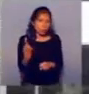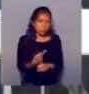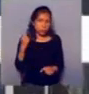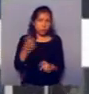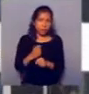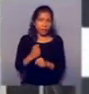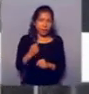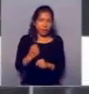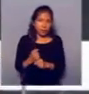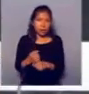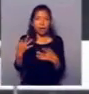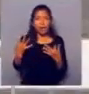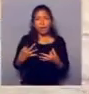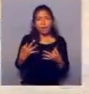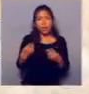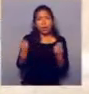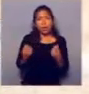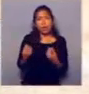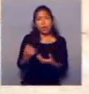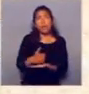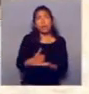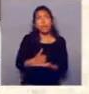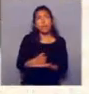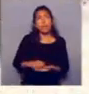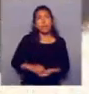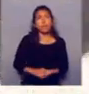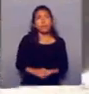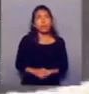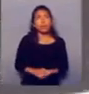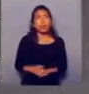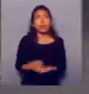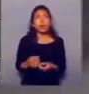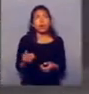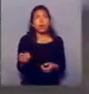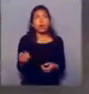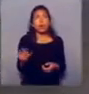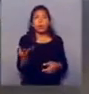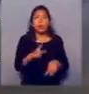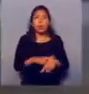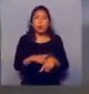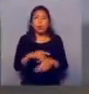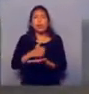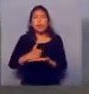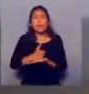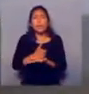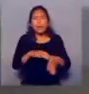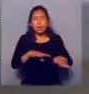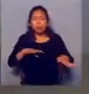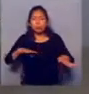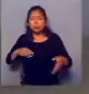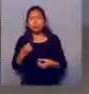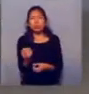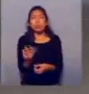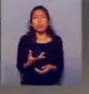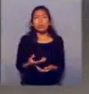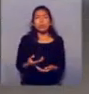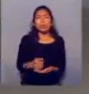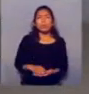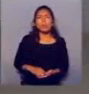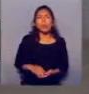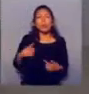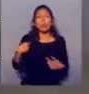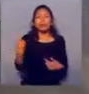Nada más. Ese sería un parte de mí, decir. ¿Cuántas horas tienen que hacer fila acá para cargar también? Estamos esperando a veces